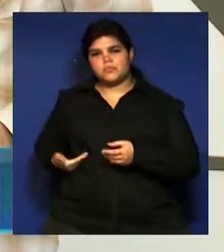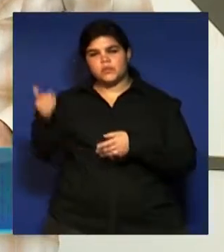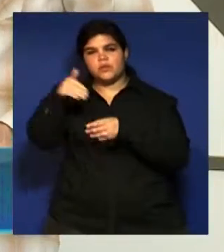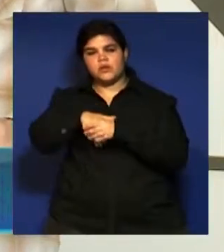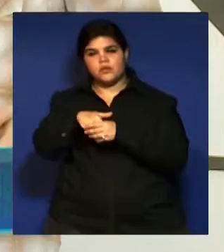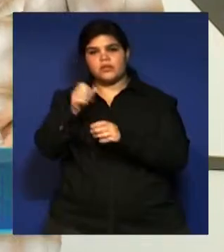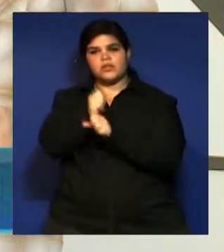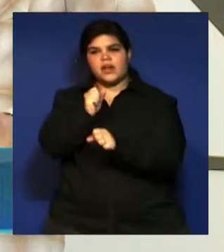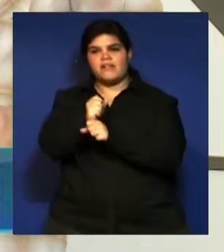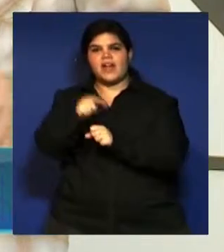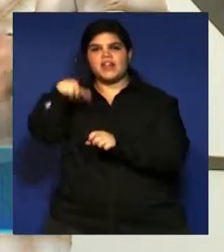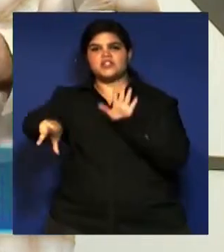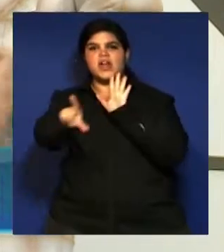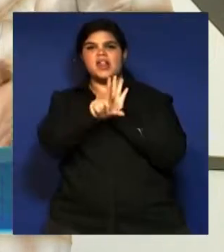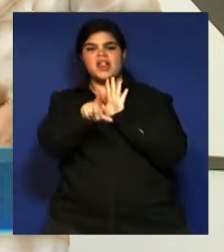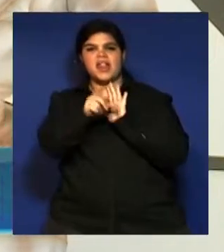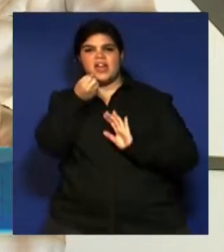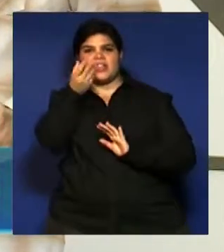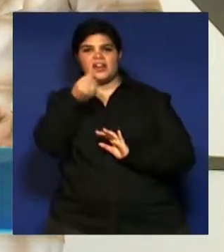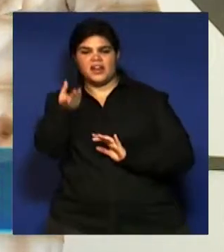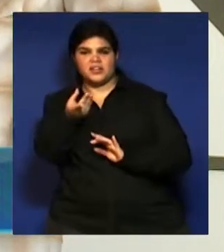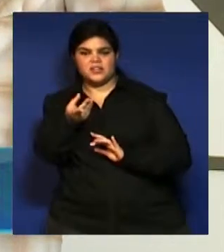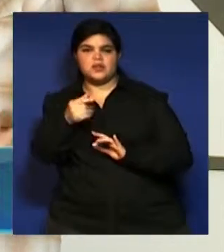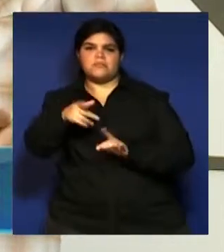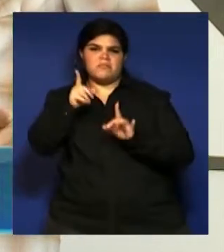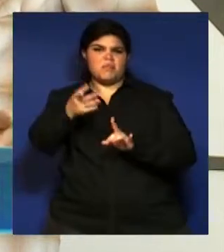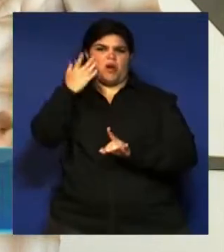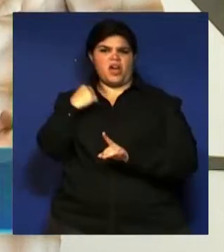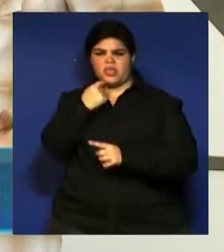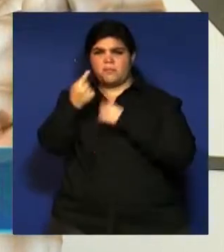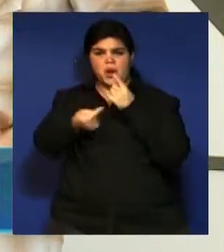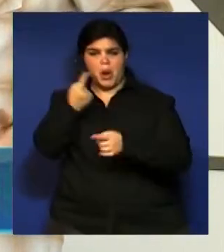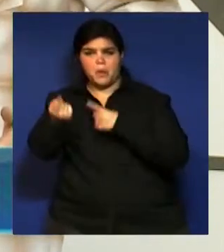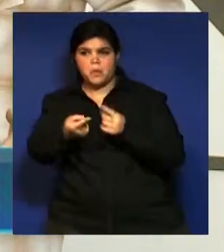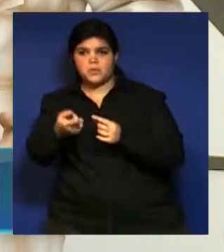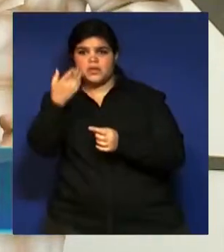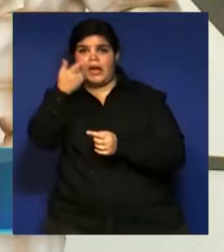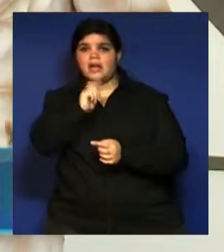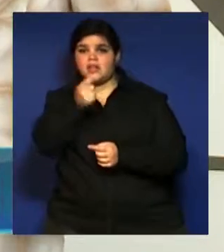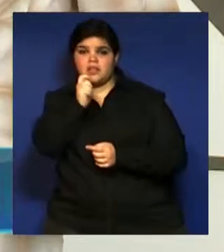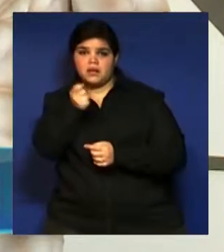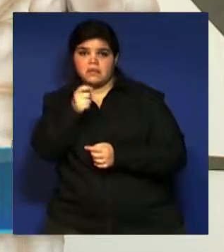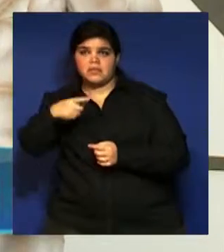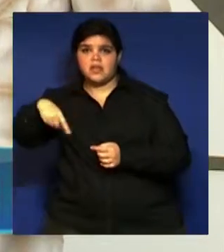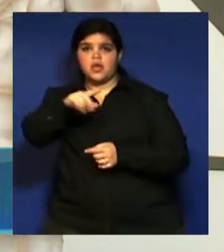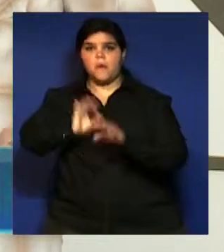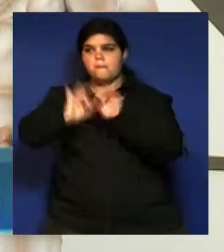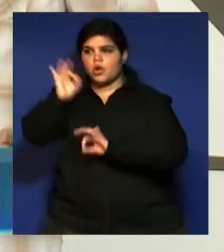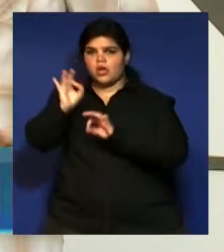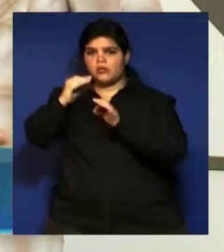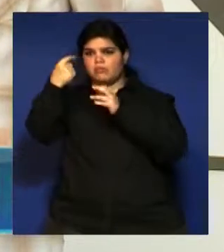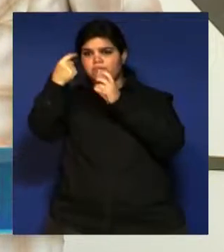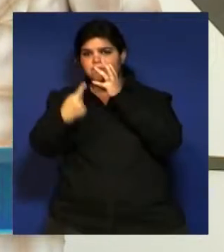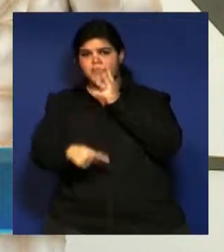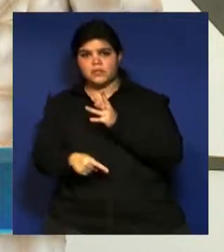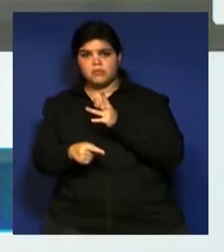ética pública? Pregunto esto porque le hemos preguntado a los distintos actores, de las personas que le hemos hecho entrevistas, y ha habido muchos proyectos y nunca se han debatido en la